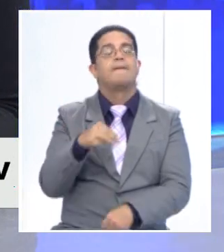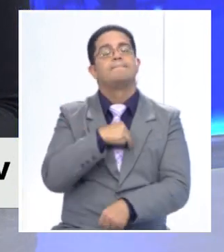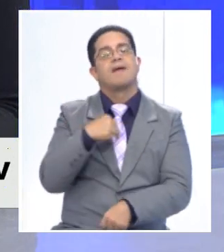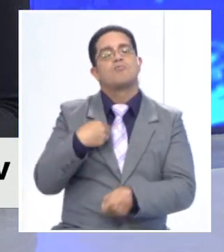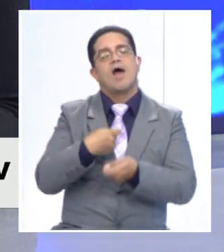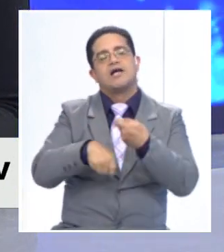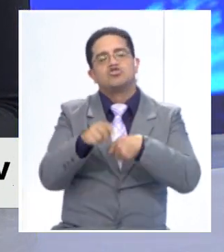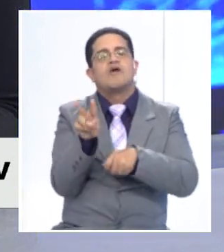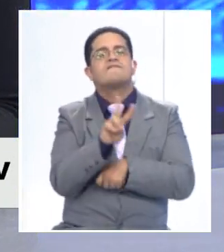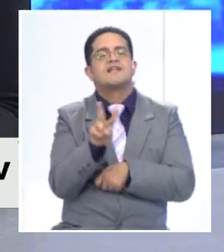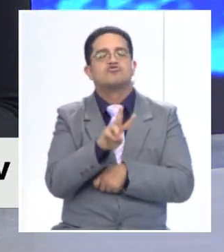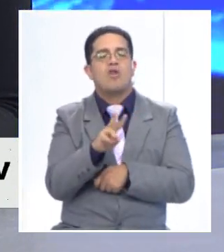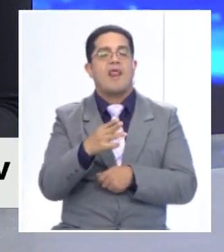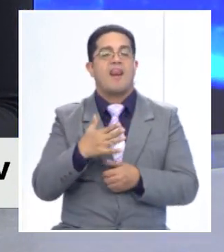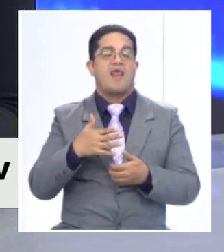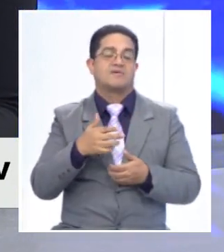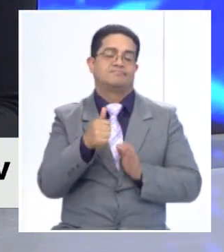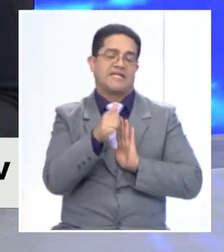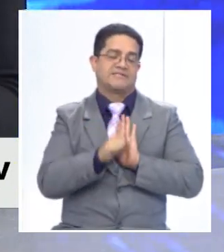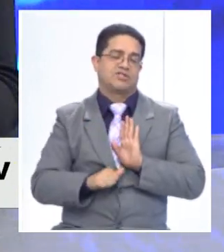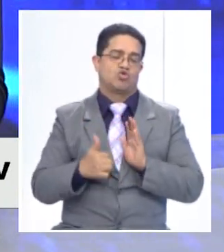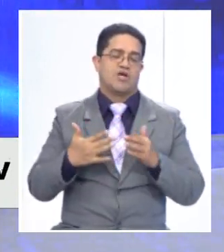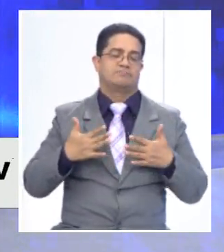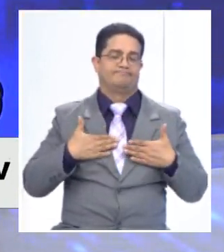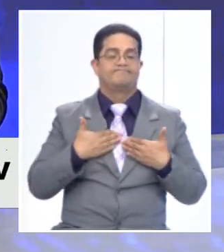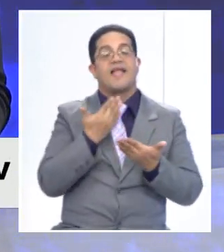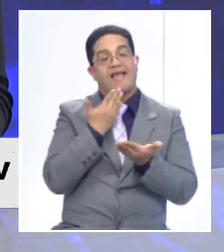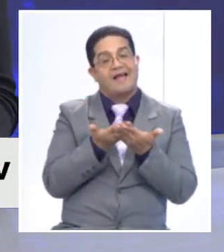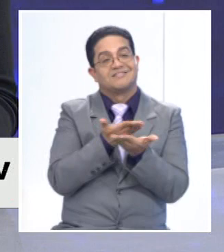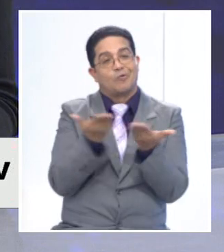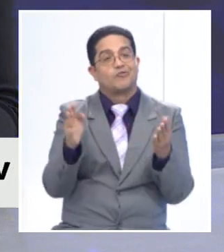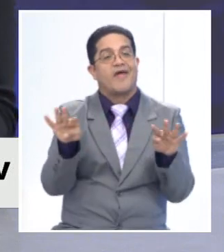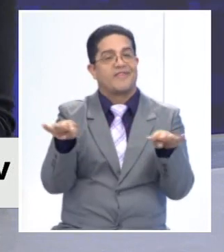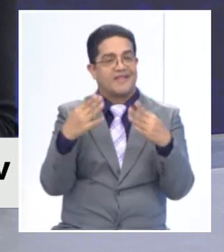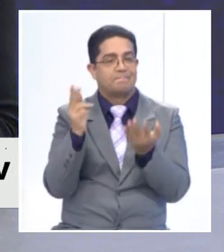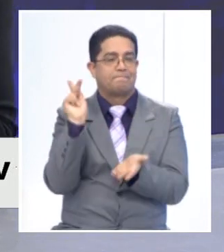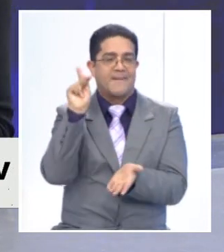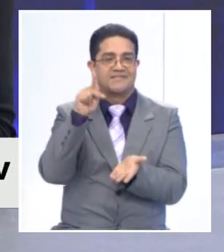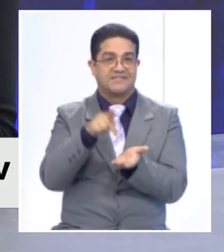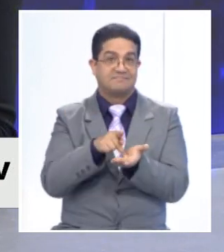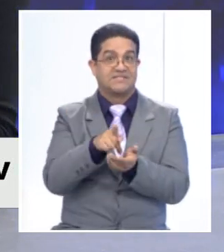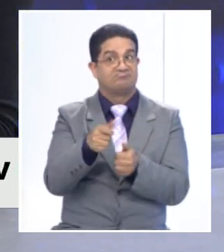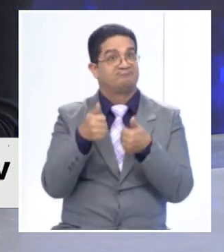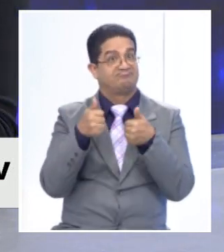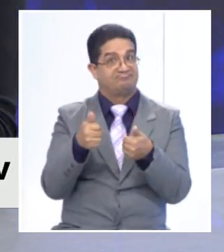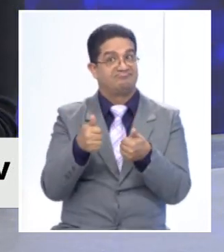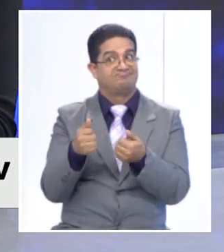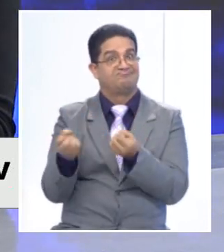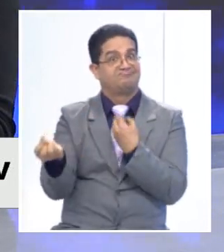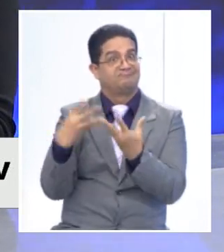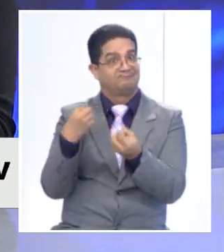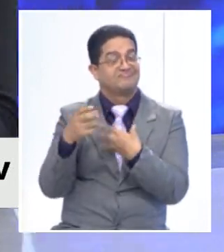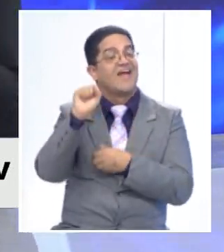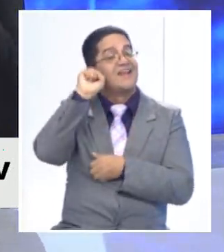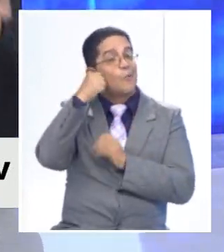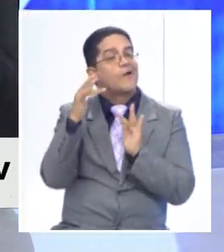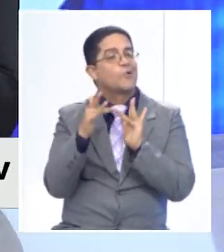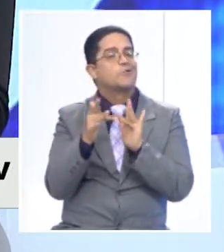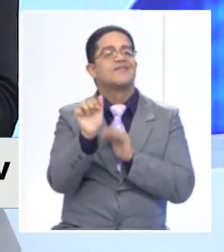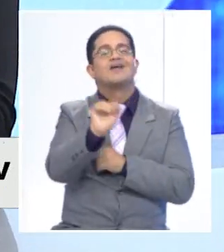Sociedad Venezolana de Neumonología y Cirugía de Tórax. Gracias a ustedes por la sintonía y la participación. Estuvo bastante movido el día de hoy. Recuerda las